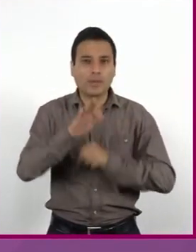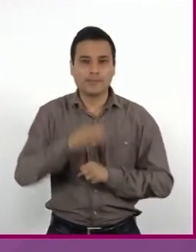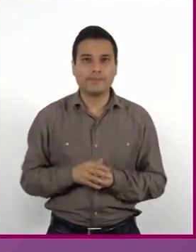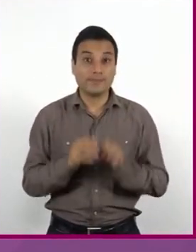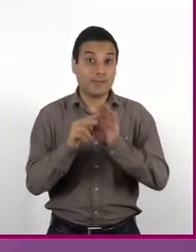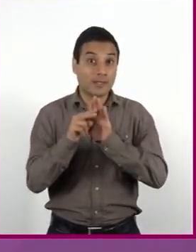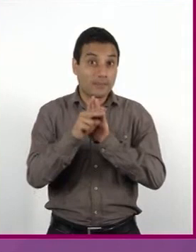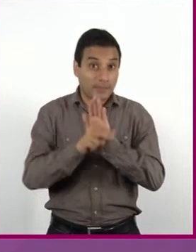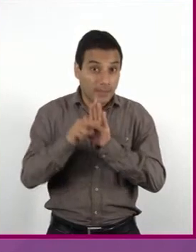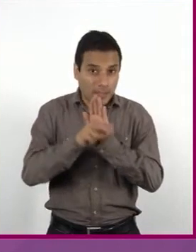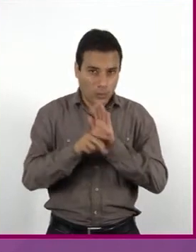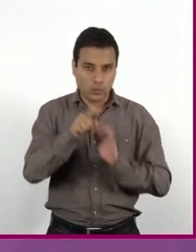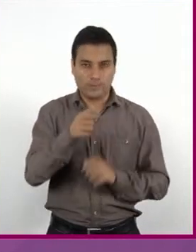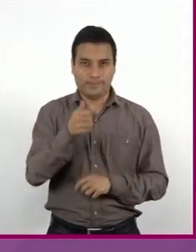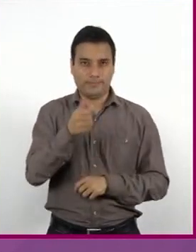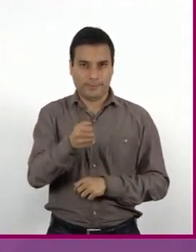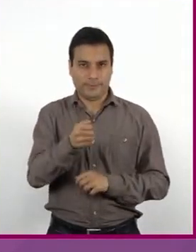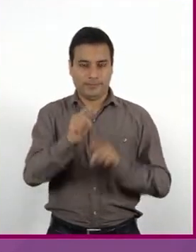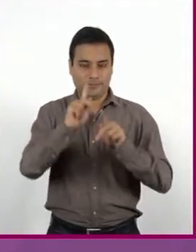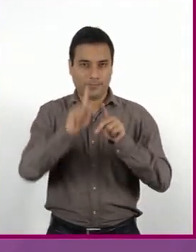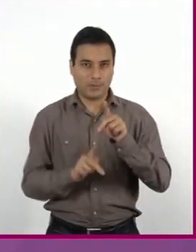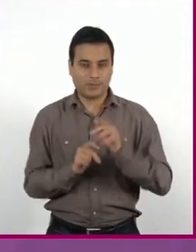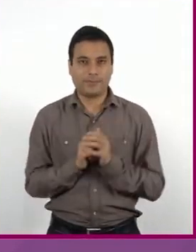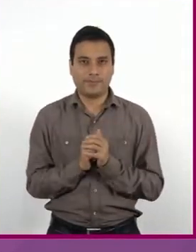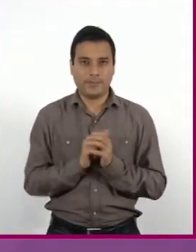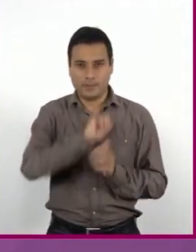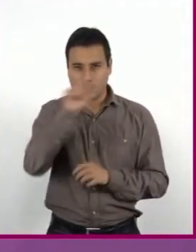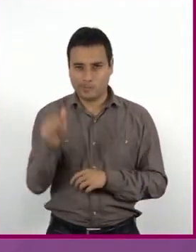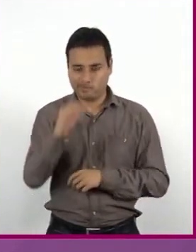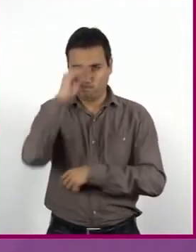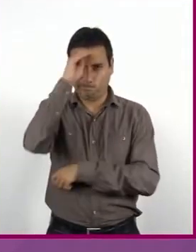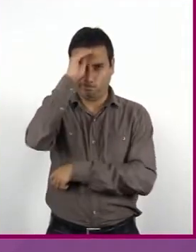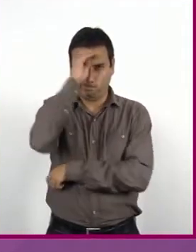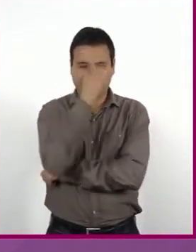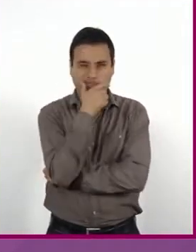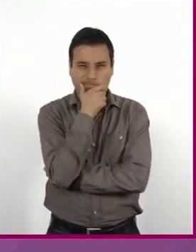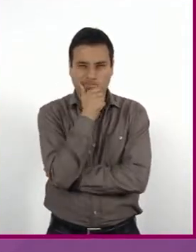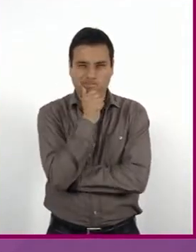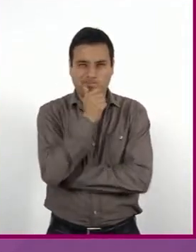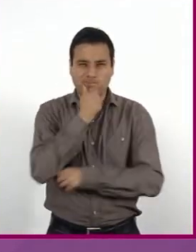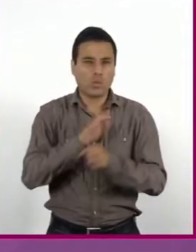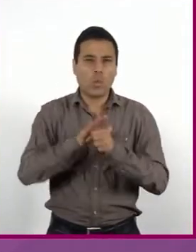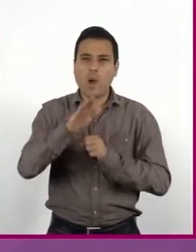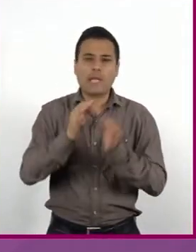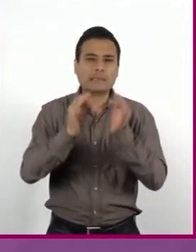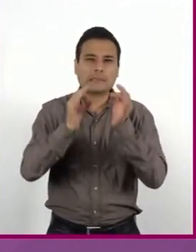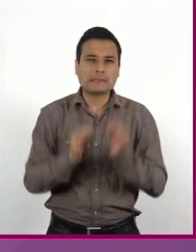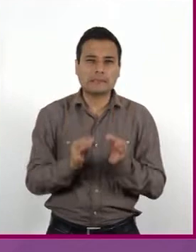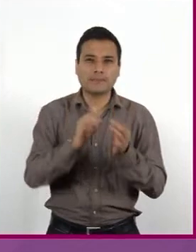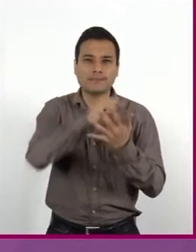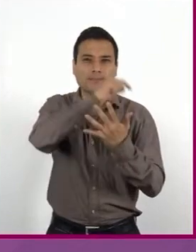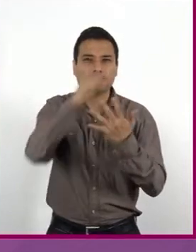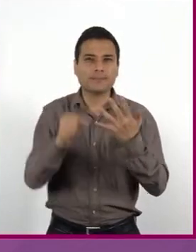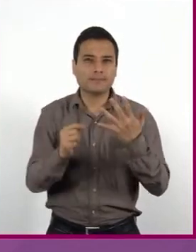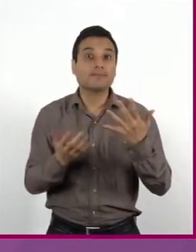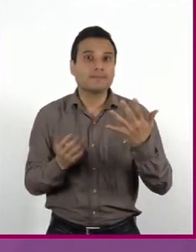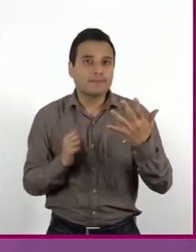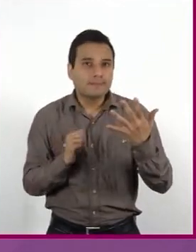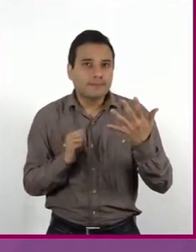e imaginen cómo se podría doblar cada desarrollo plano para armar la caja.